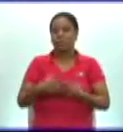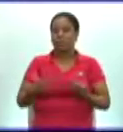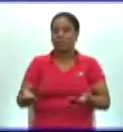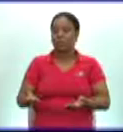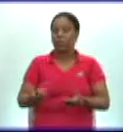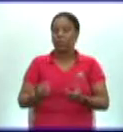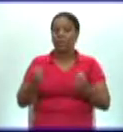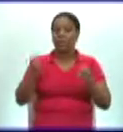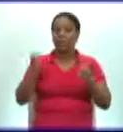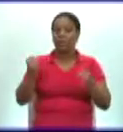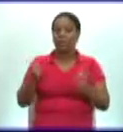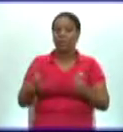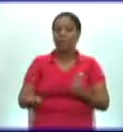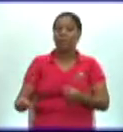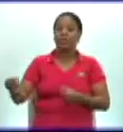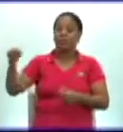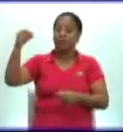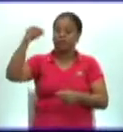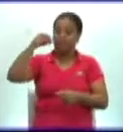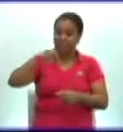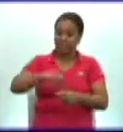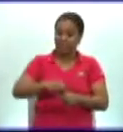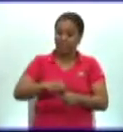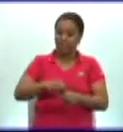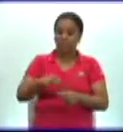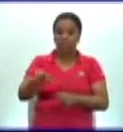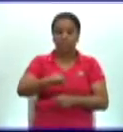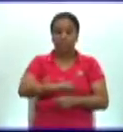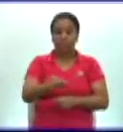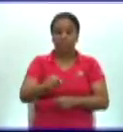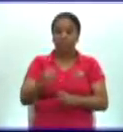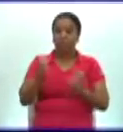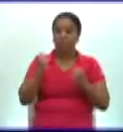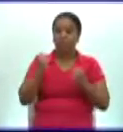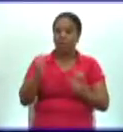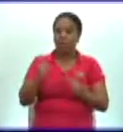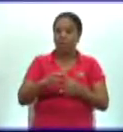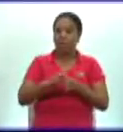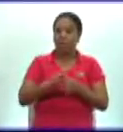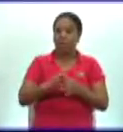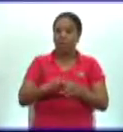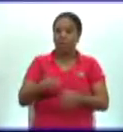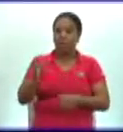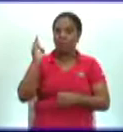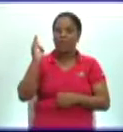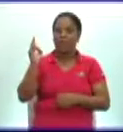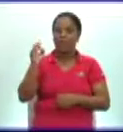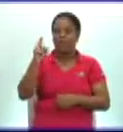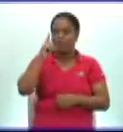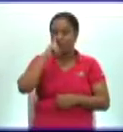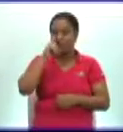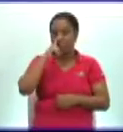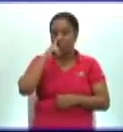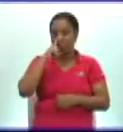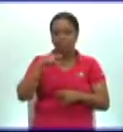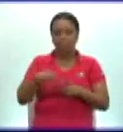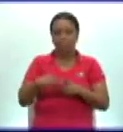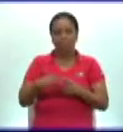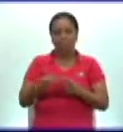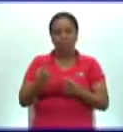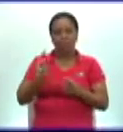que actúan sobre el cuerpo son la fuerza de gravedad y la normal, pero está actuando otra